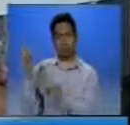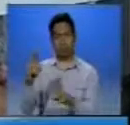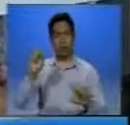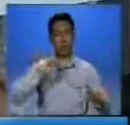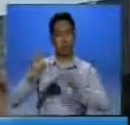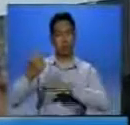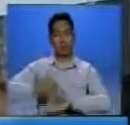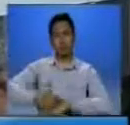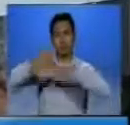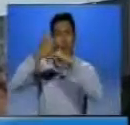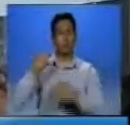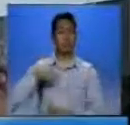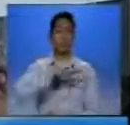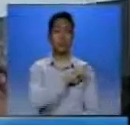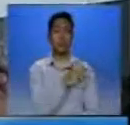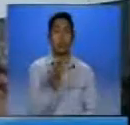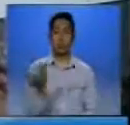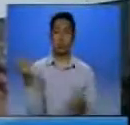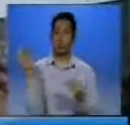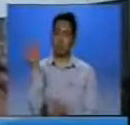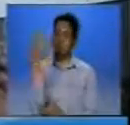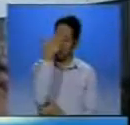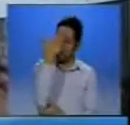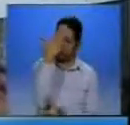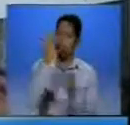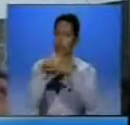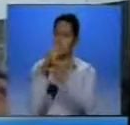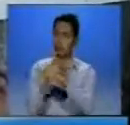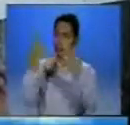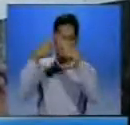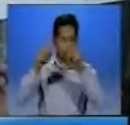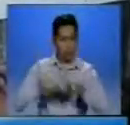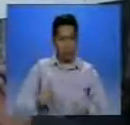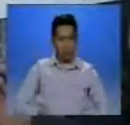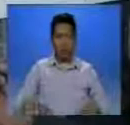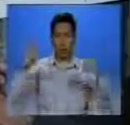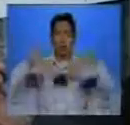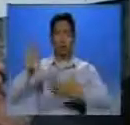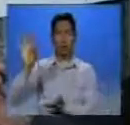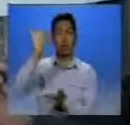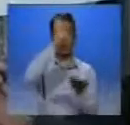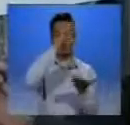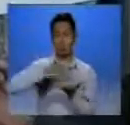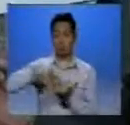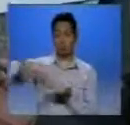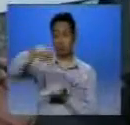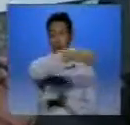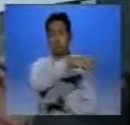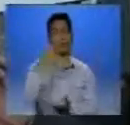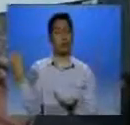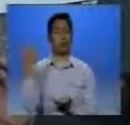Nosotros tenemos una funcionabilidad distinta, aquí vienen representantes de todas las provincias todas las